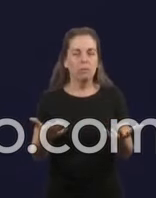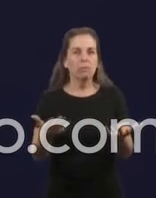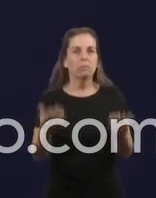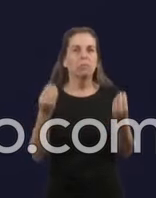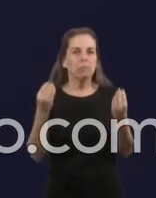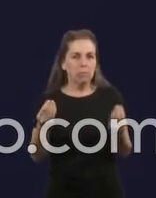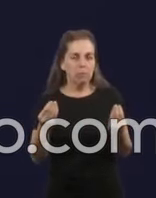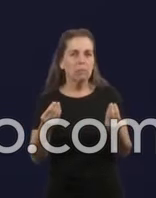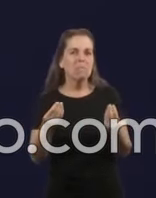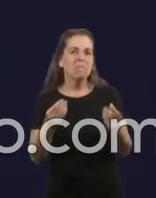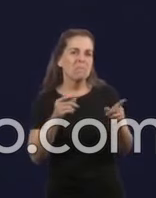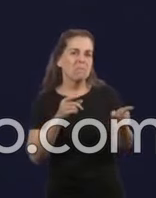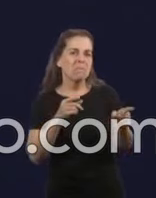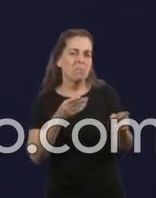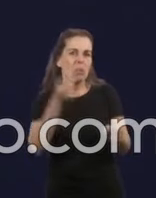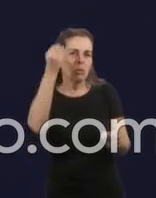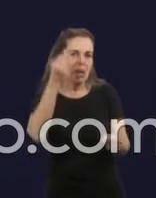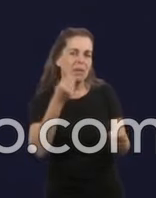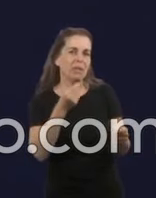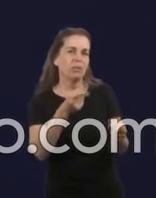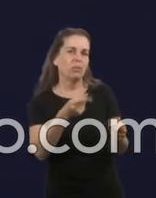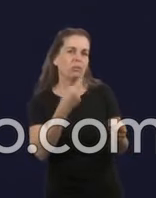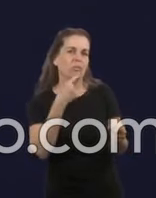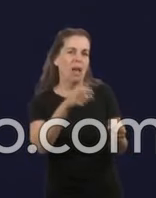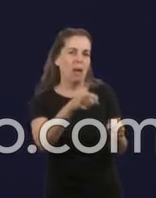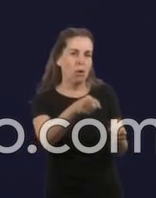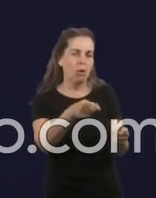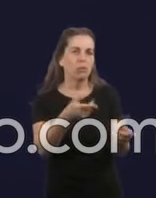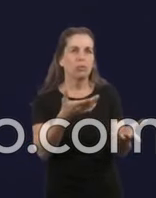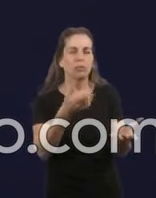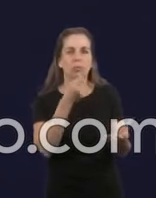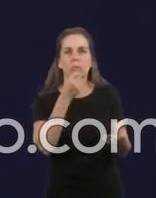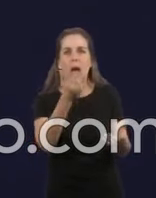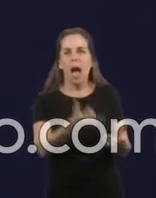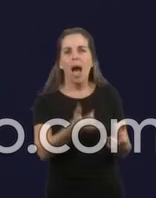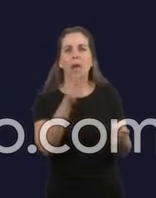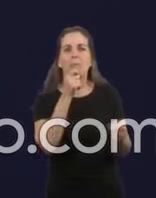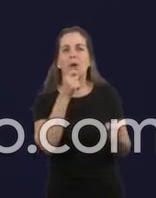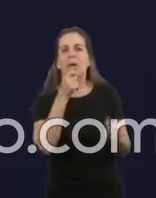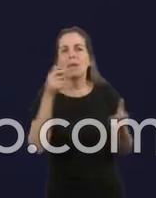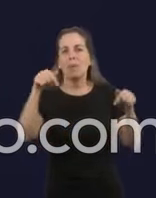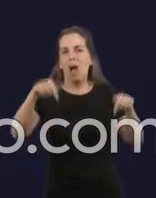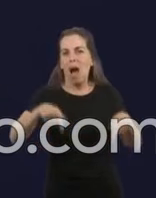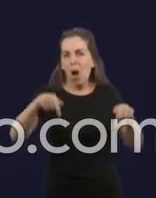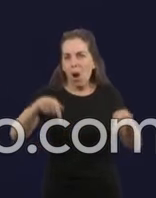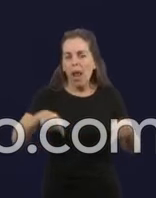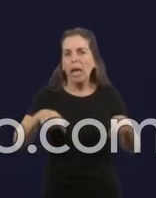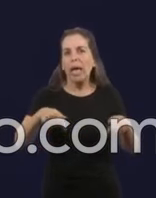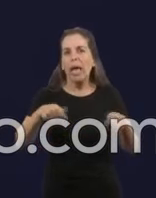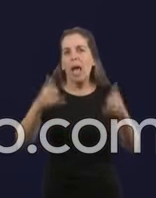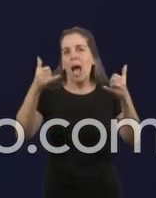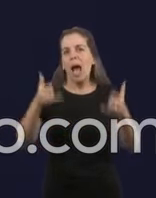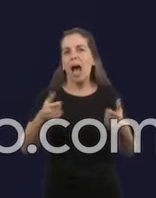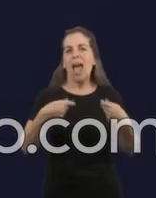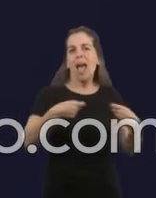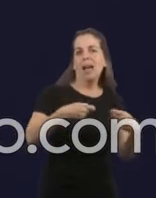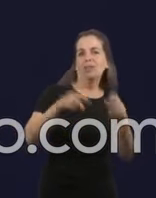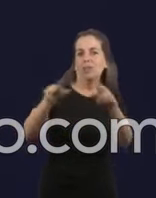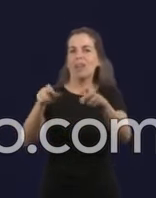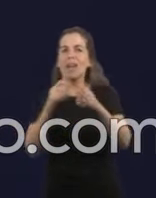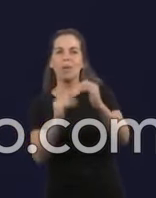hablado con vos Cuando vos tenés eh algún margen de orden en las cajas como es en este caso que tenemos superad fiscal tenés